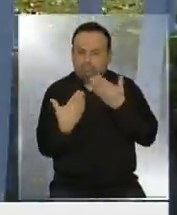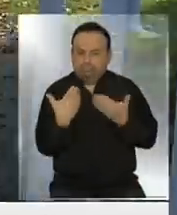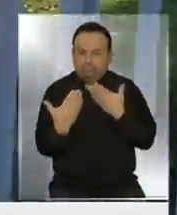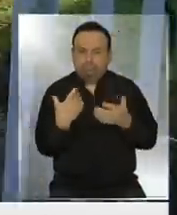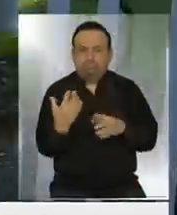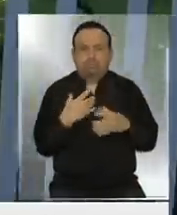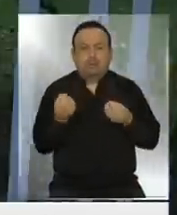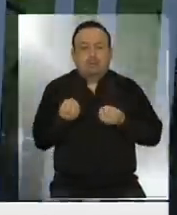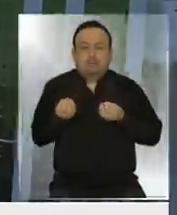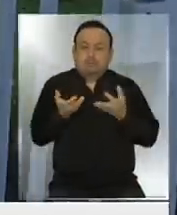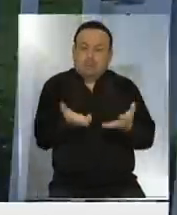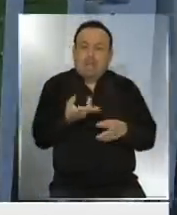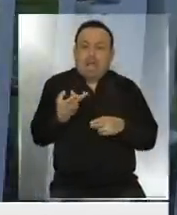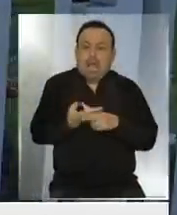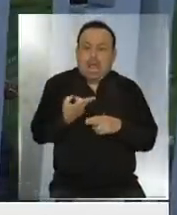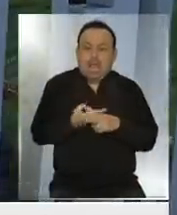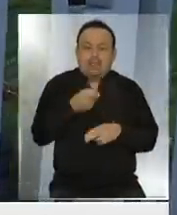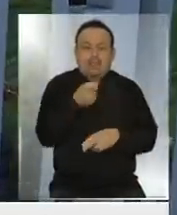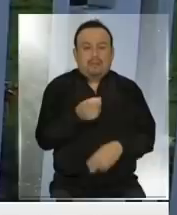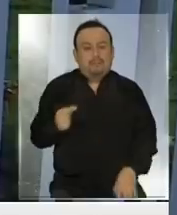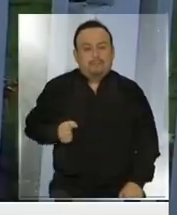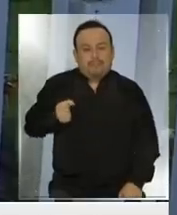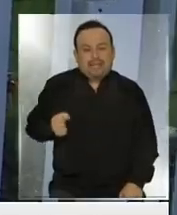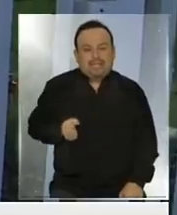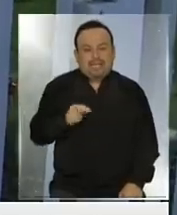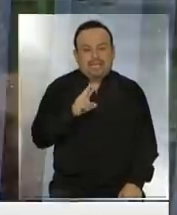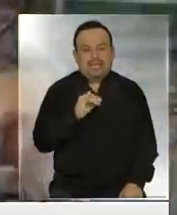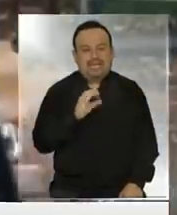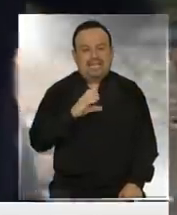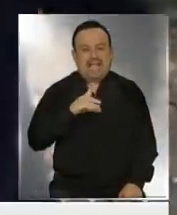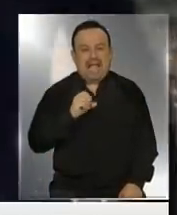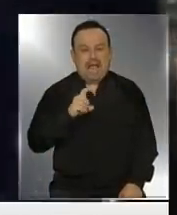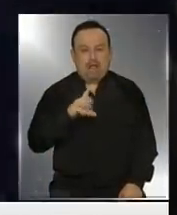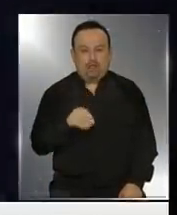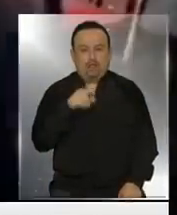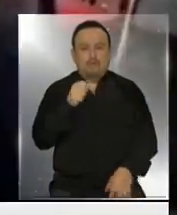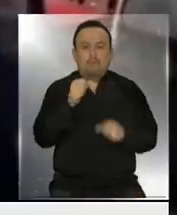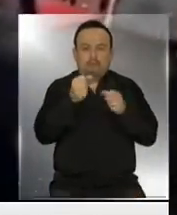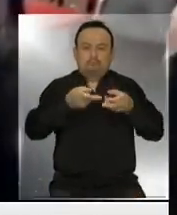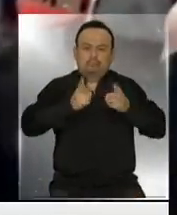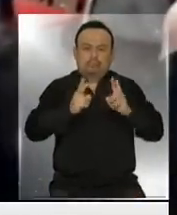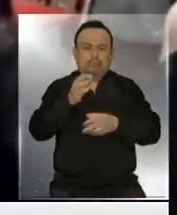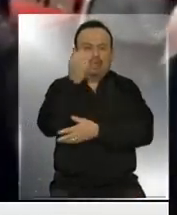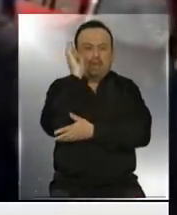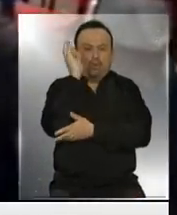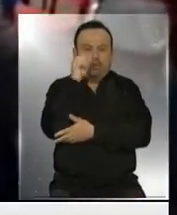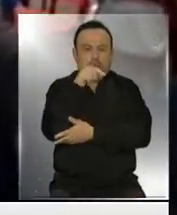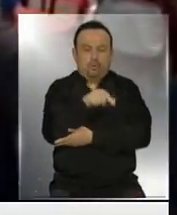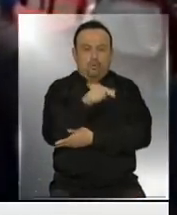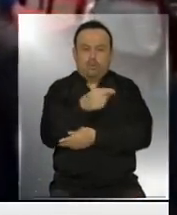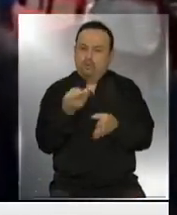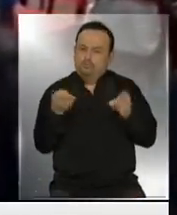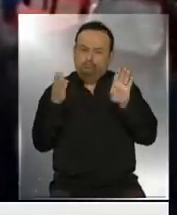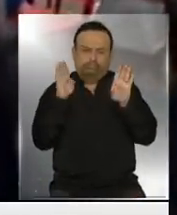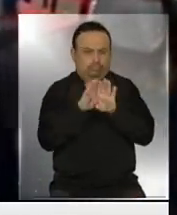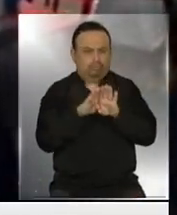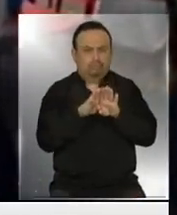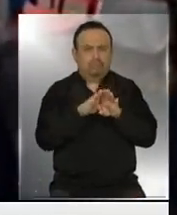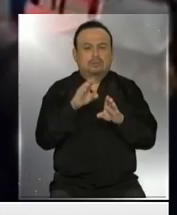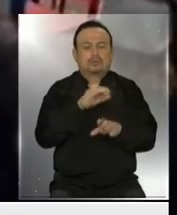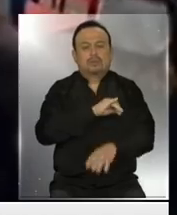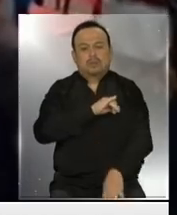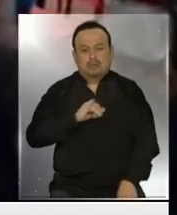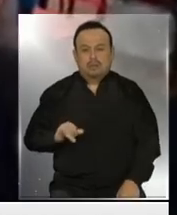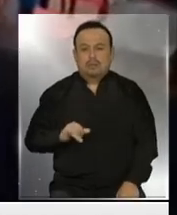cedido a para el pastor ricardo cid para que así realizara estos cultos religiosos lo clausuraron y luego